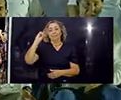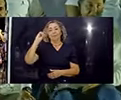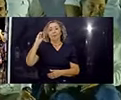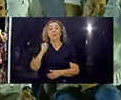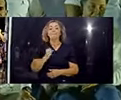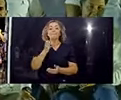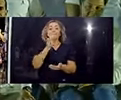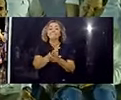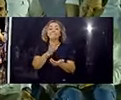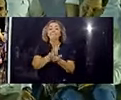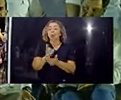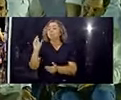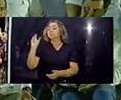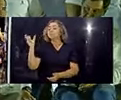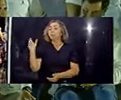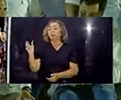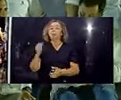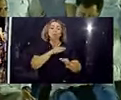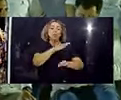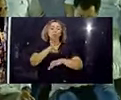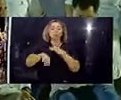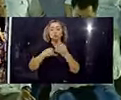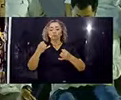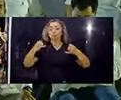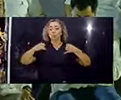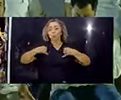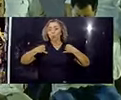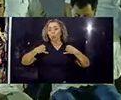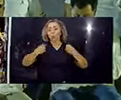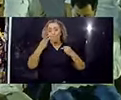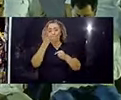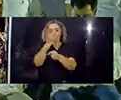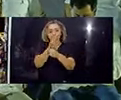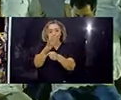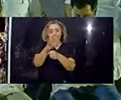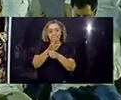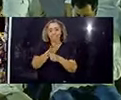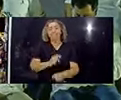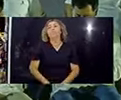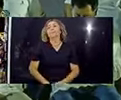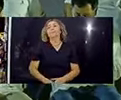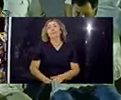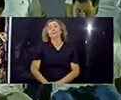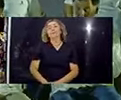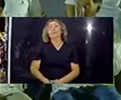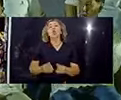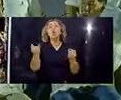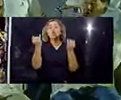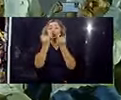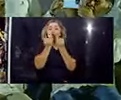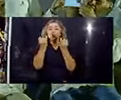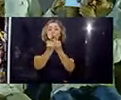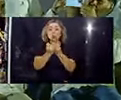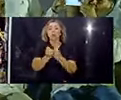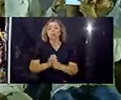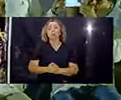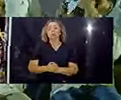becas para todas y todos los jóvenes de preparatoria nos comprometemos